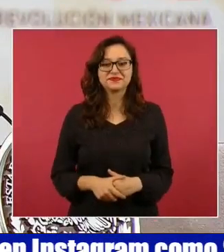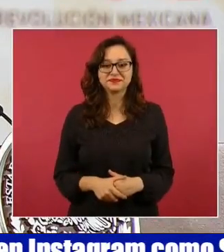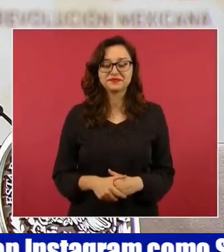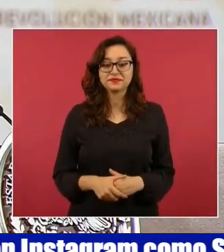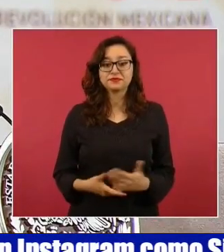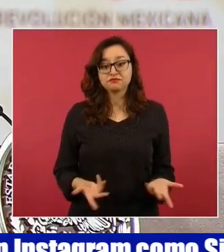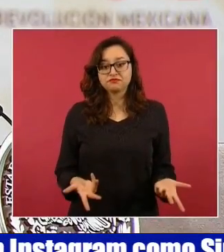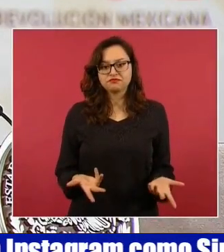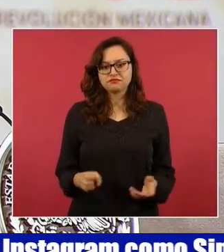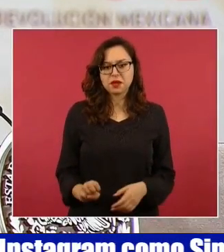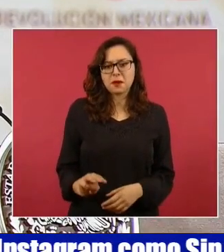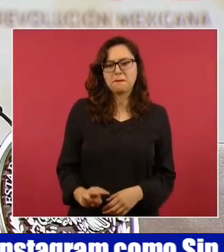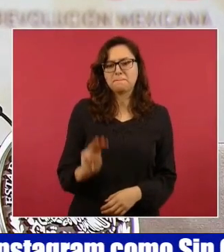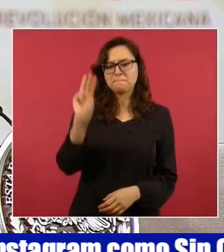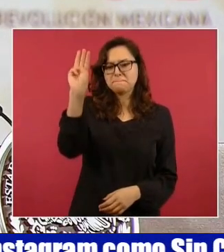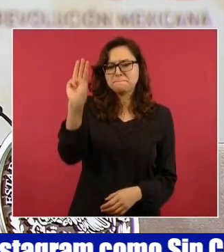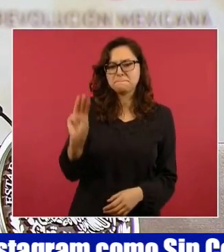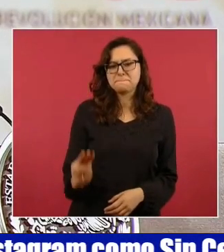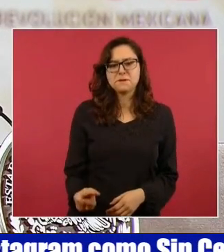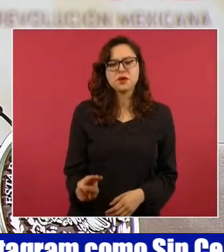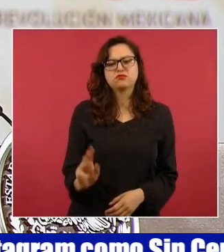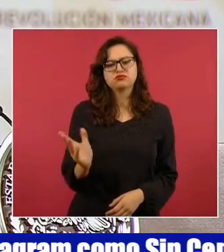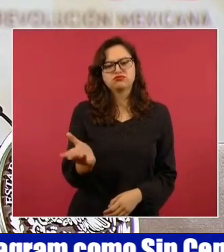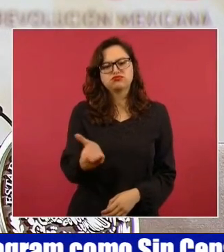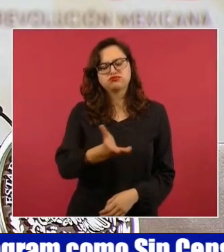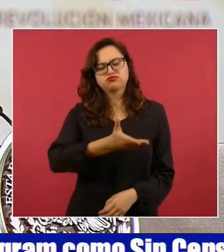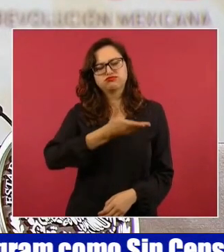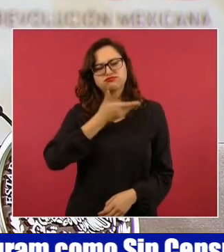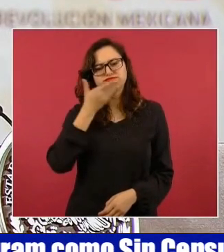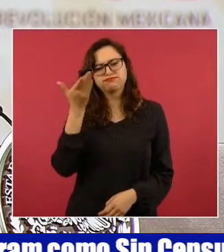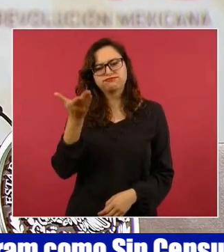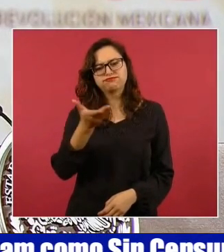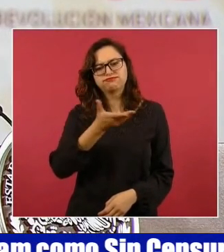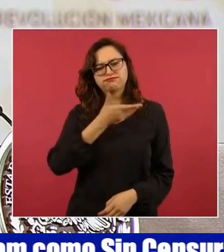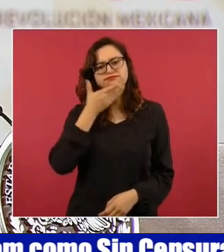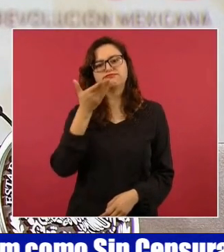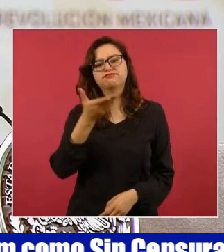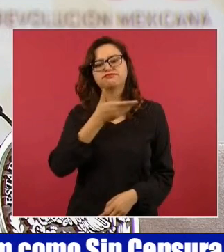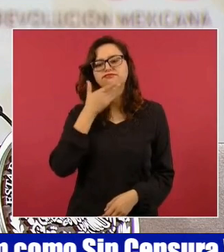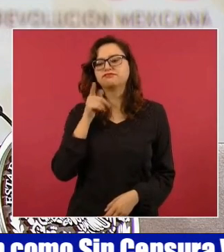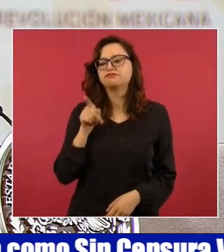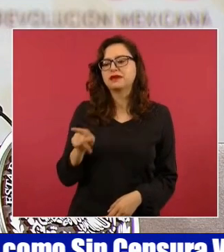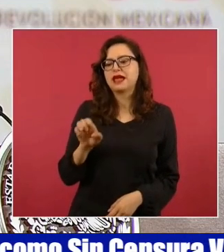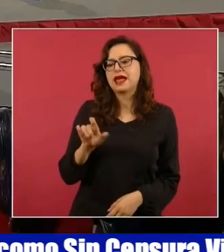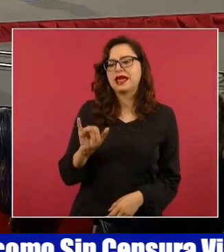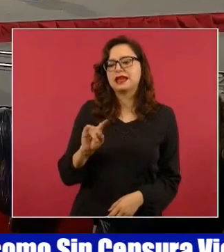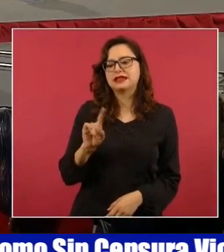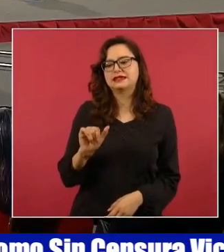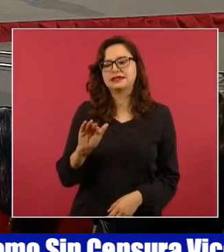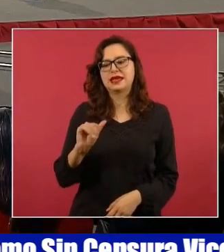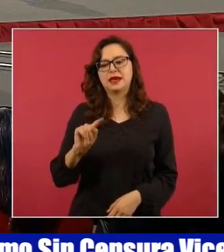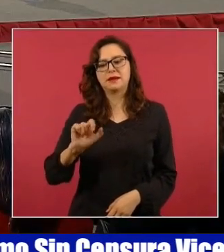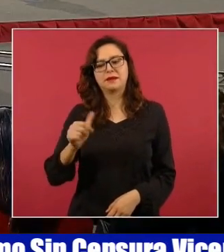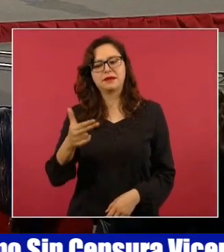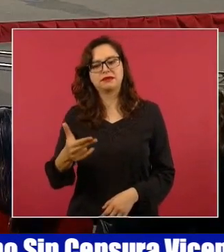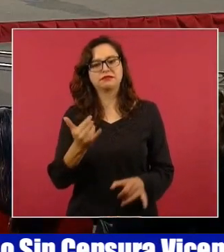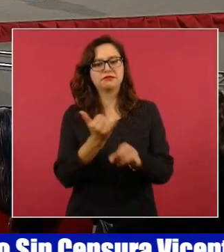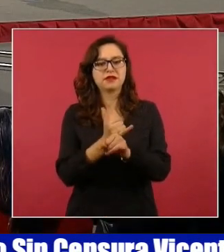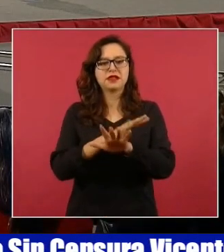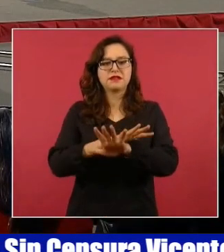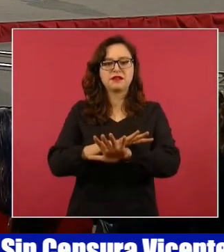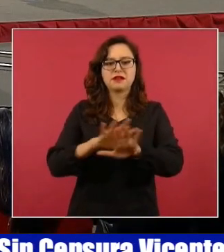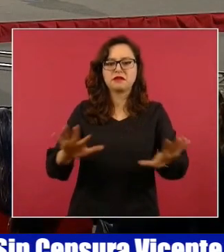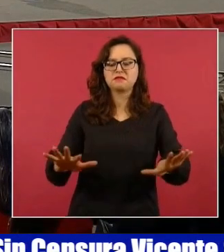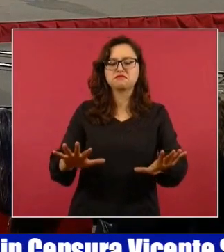Los miércoles a escuchar a Elizabeth, quien nos trae la información